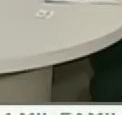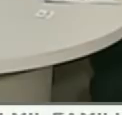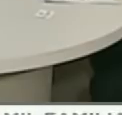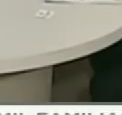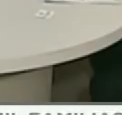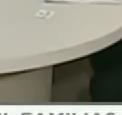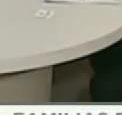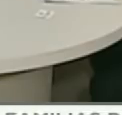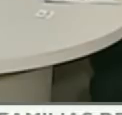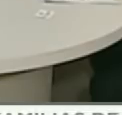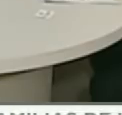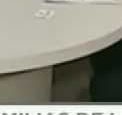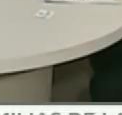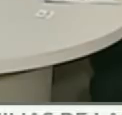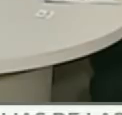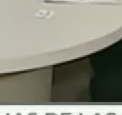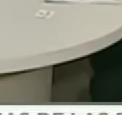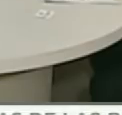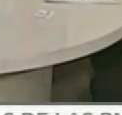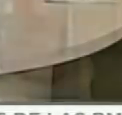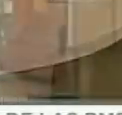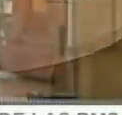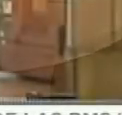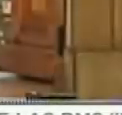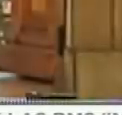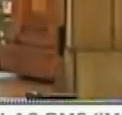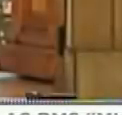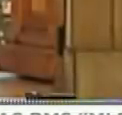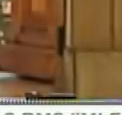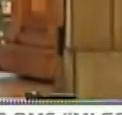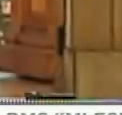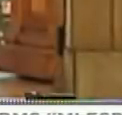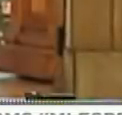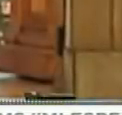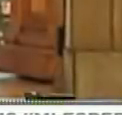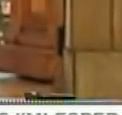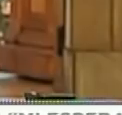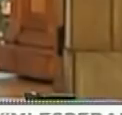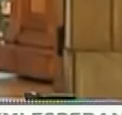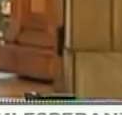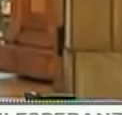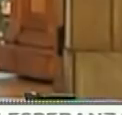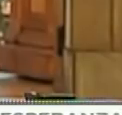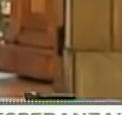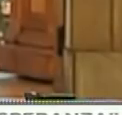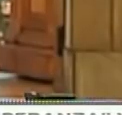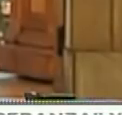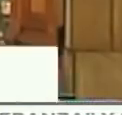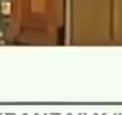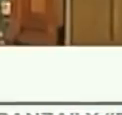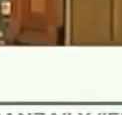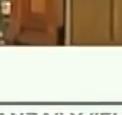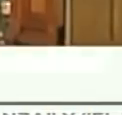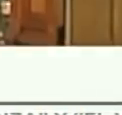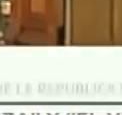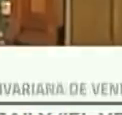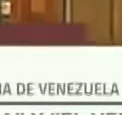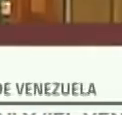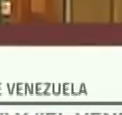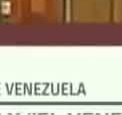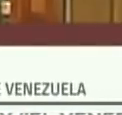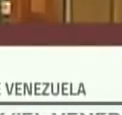Maduro. Voy a permitirme retirarme la mascarilla para dirigirnos al país. Como ustedes bien